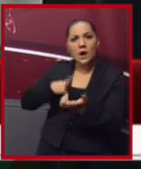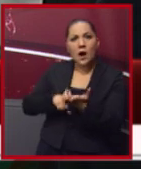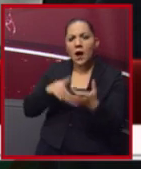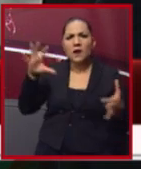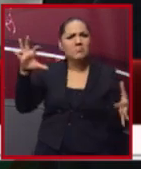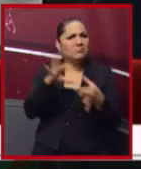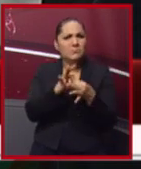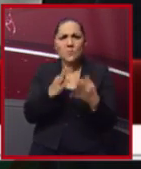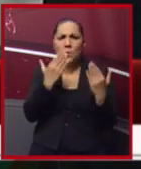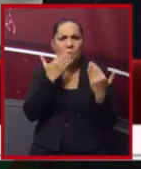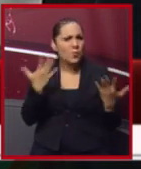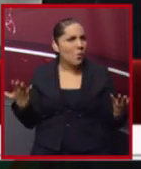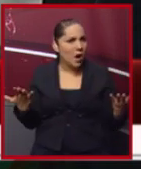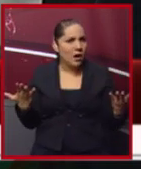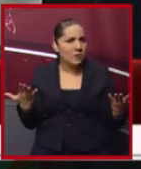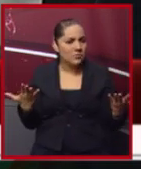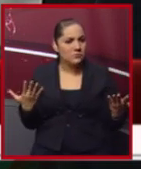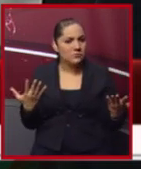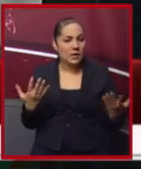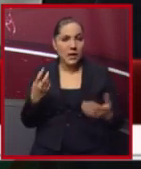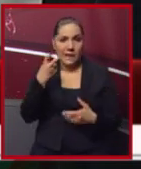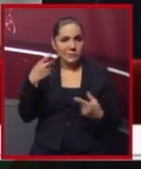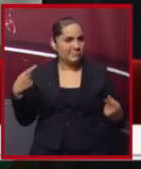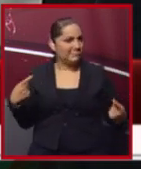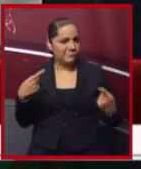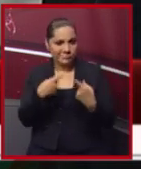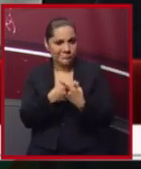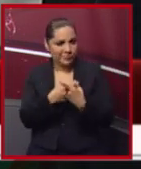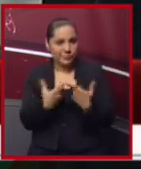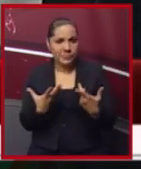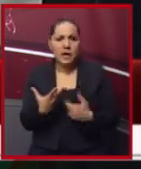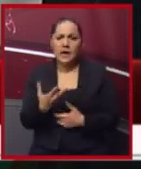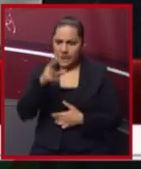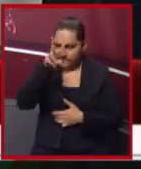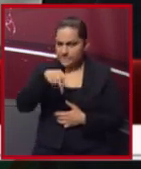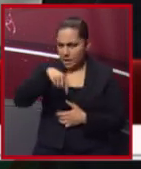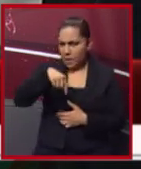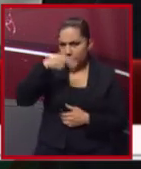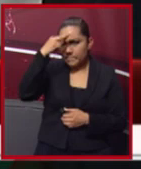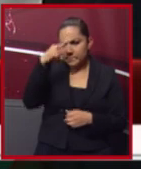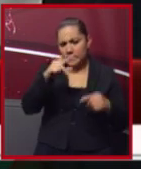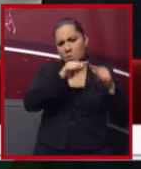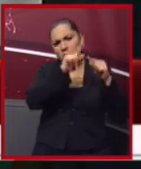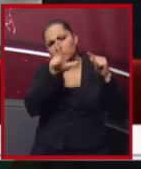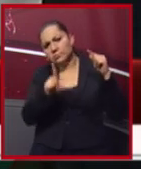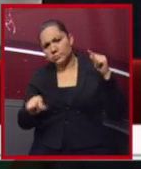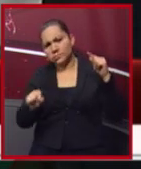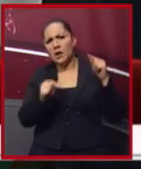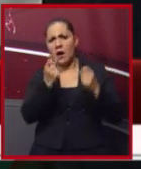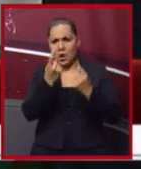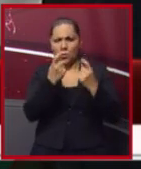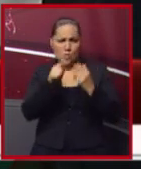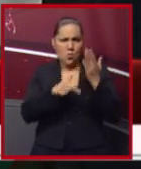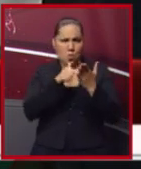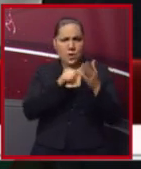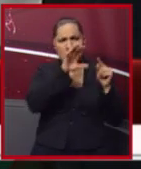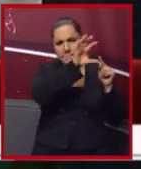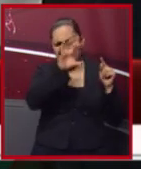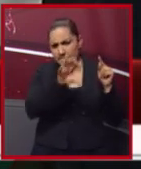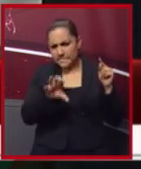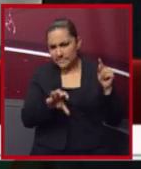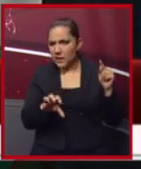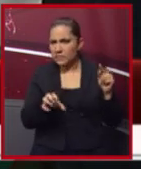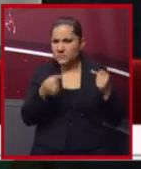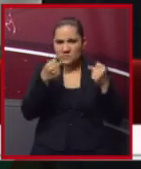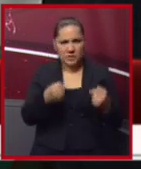se ha sometido. Si bien es cierto la violencia en algunas regiones del país enfrenta una situación de crisis,